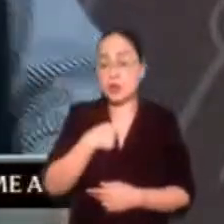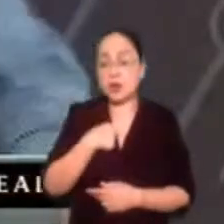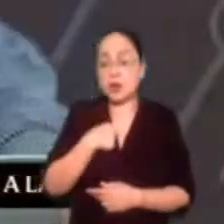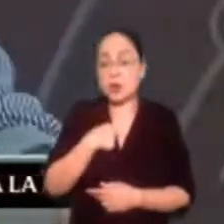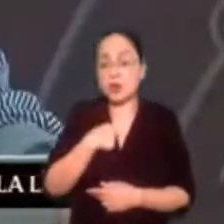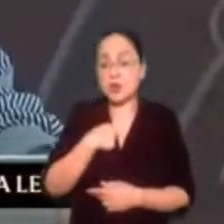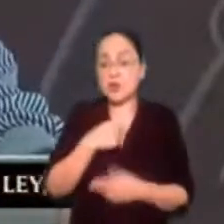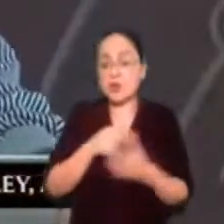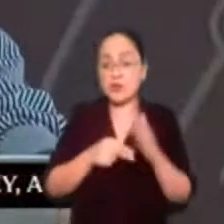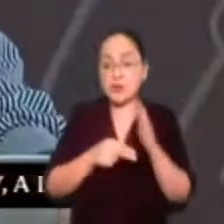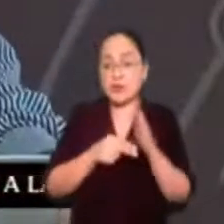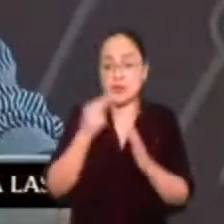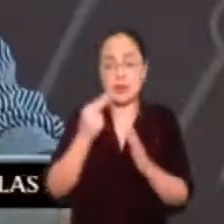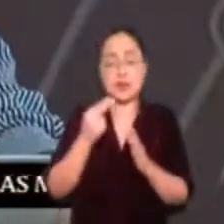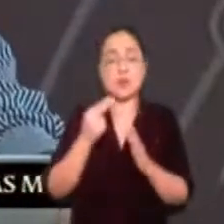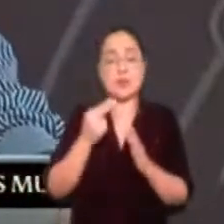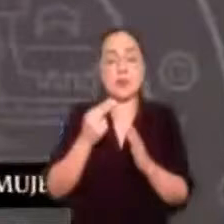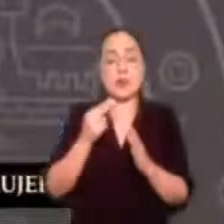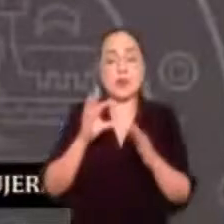no como aval, ¿qué sería?